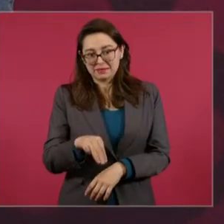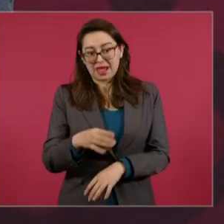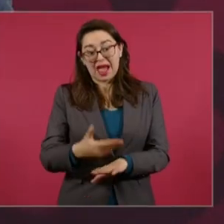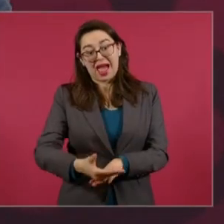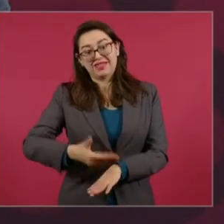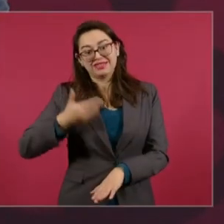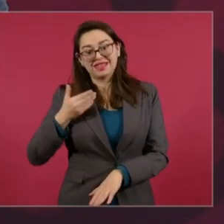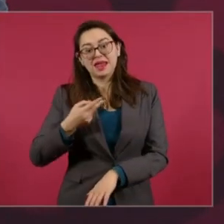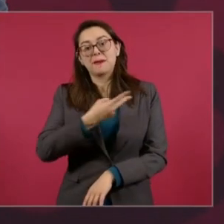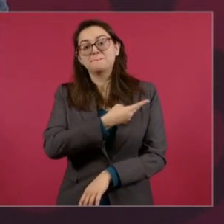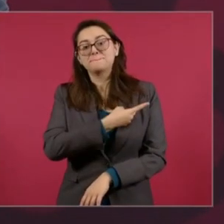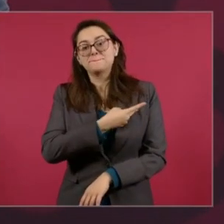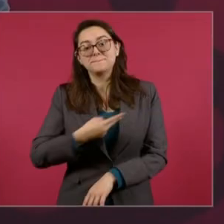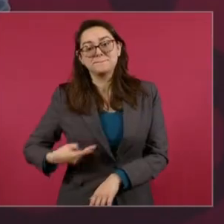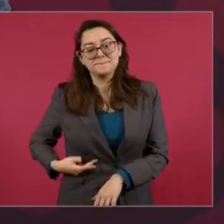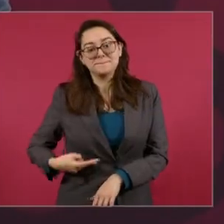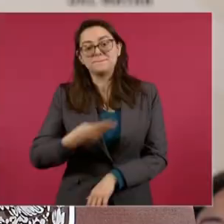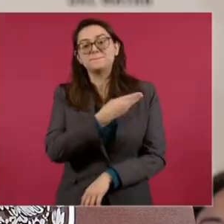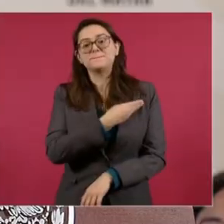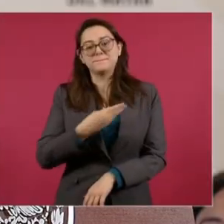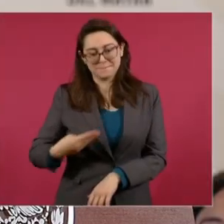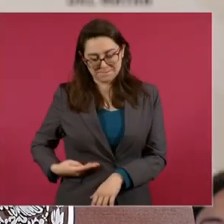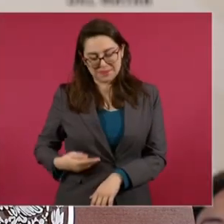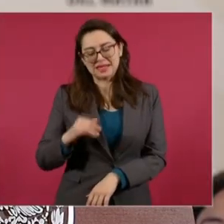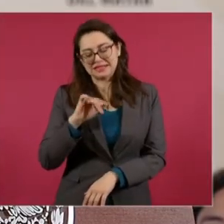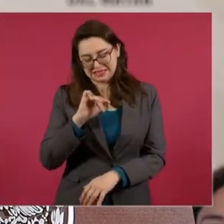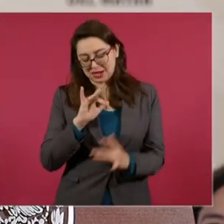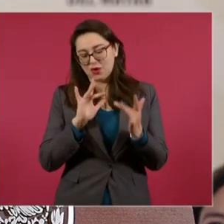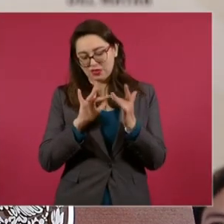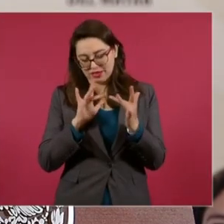que vino aquí. Pero